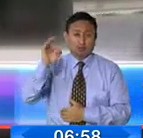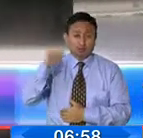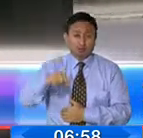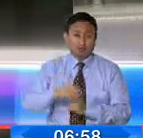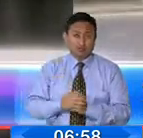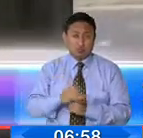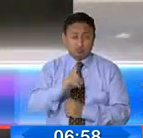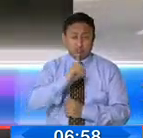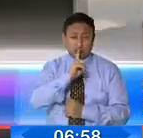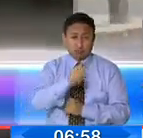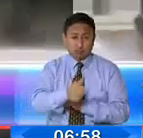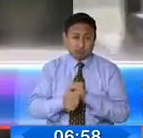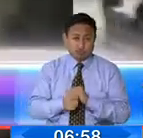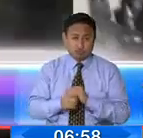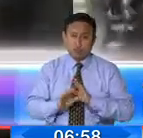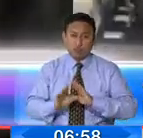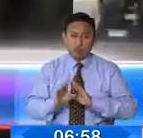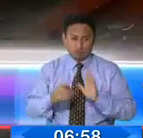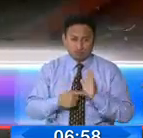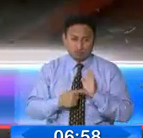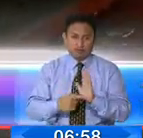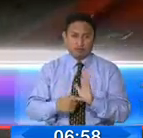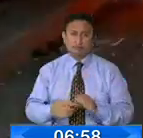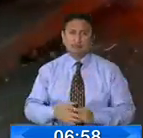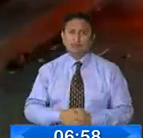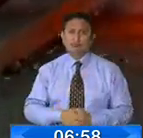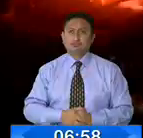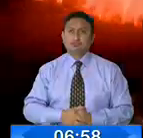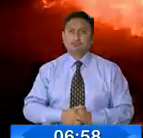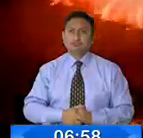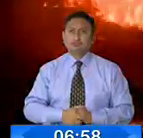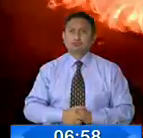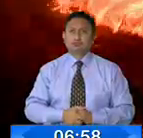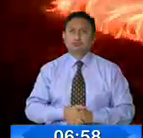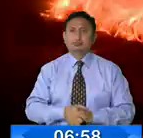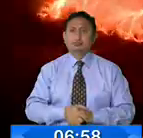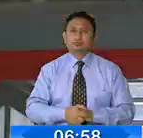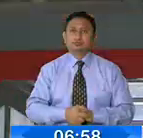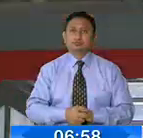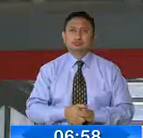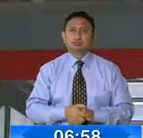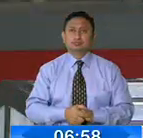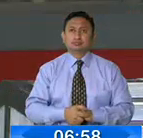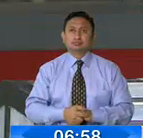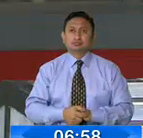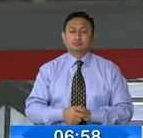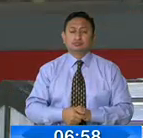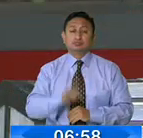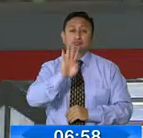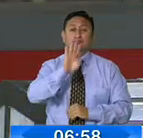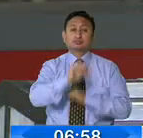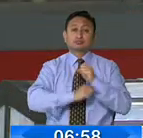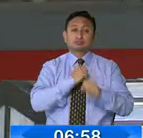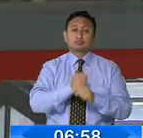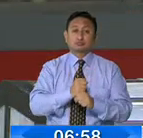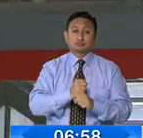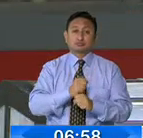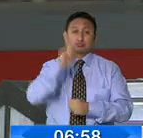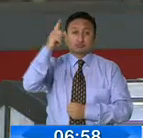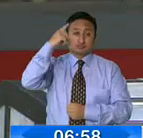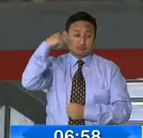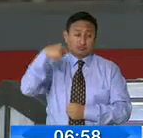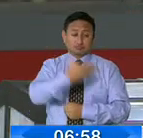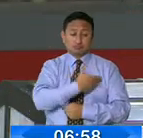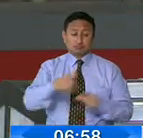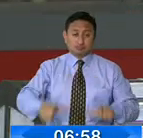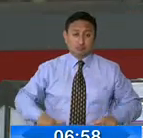sea tapada por intereses politiqueros. En Quito informó Iván Casamen. En 4 años de gobierno del presidente Moreno